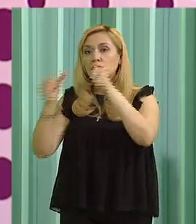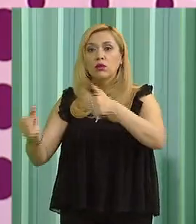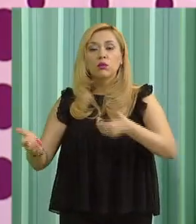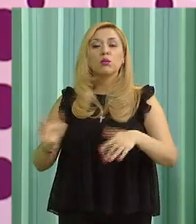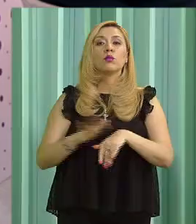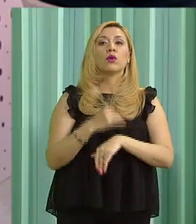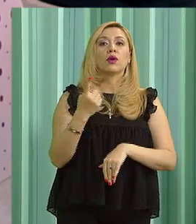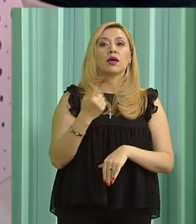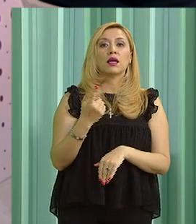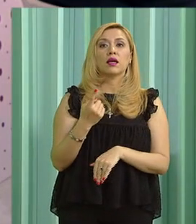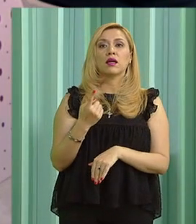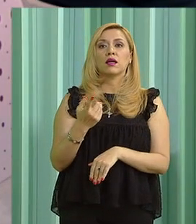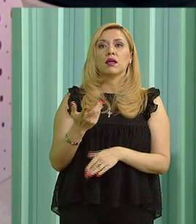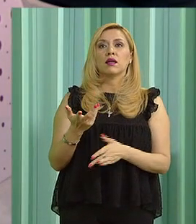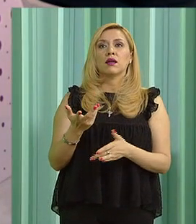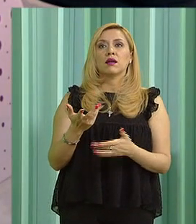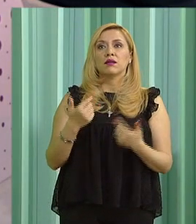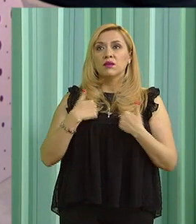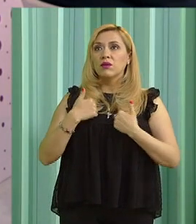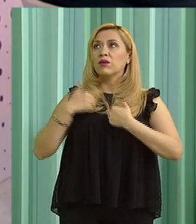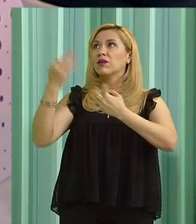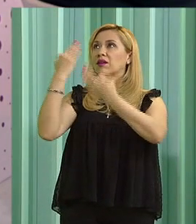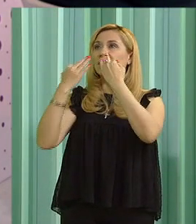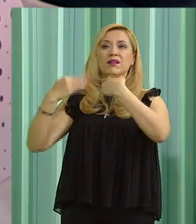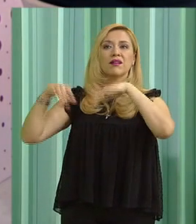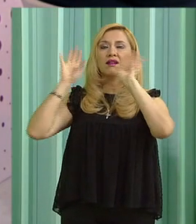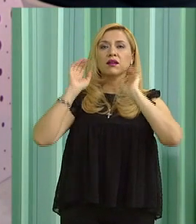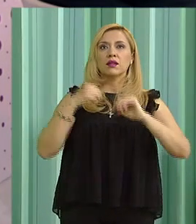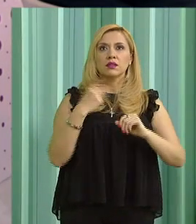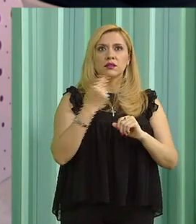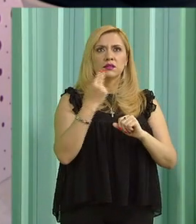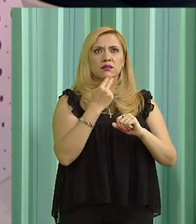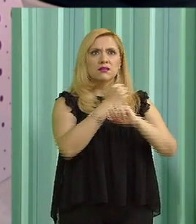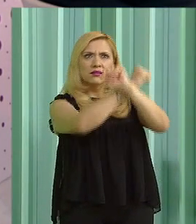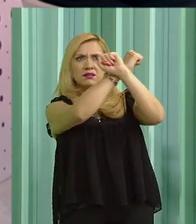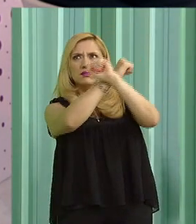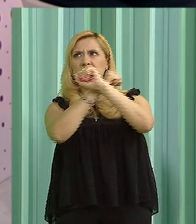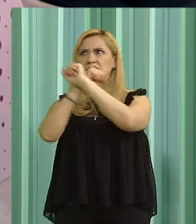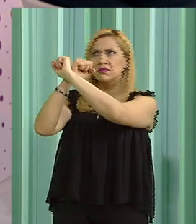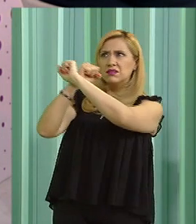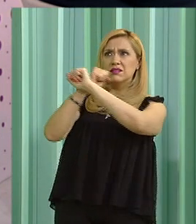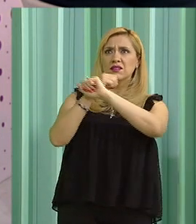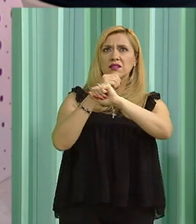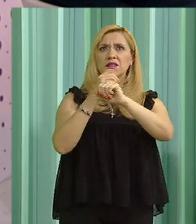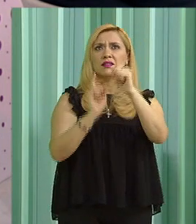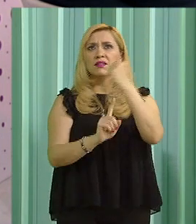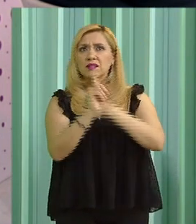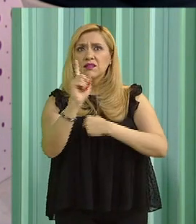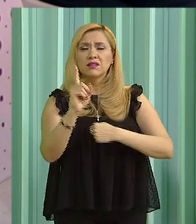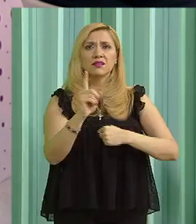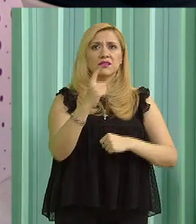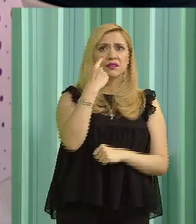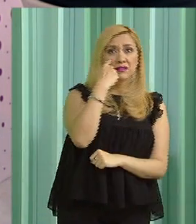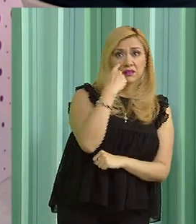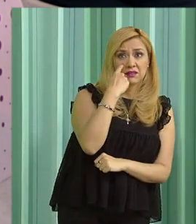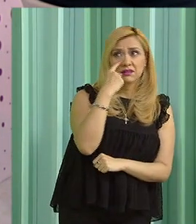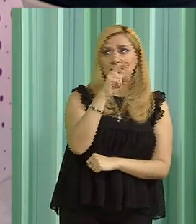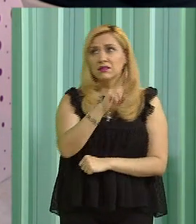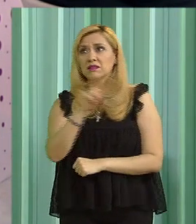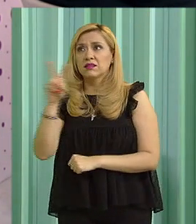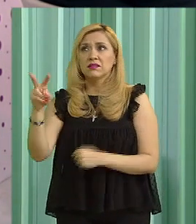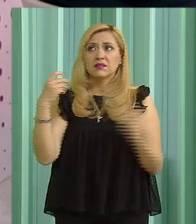que estar listos para defenderse, hay que estar listos para encarar las nuevas situaciones, lo que me